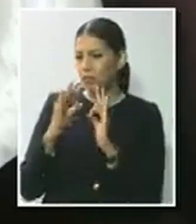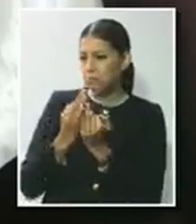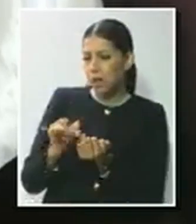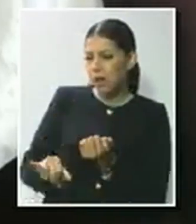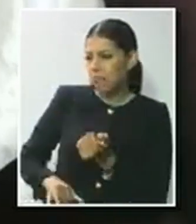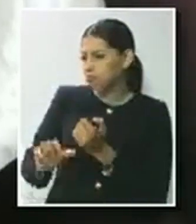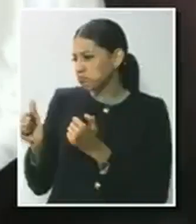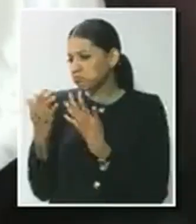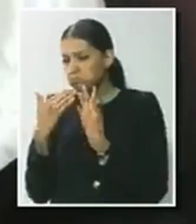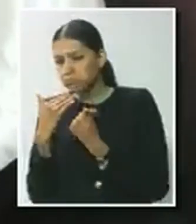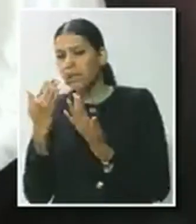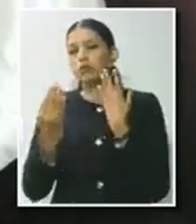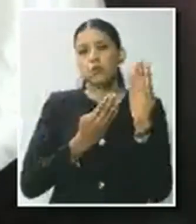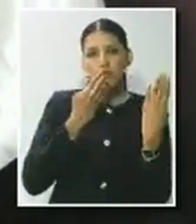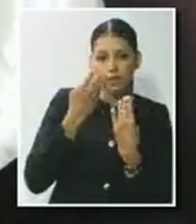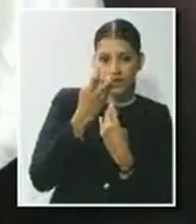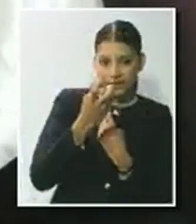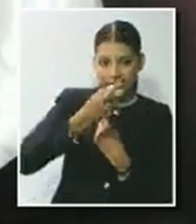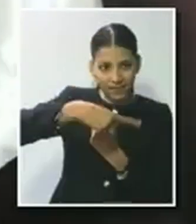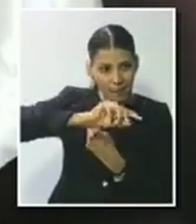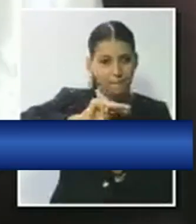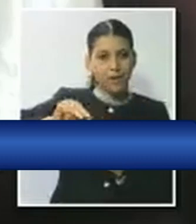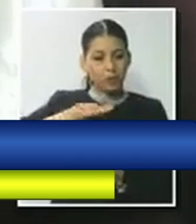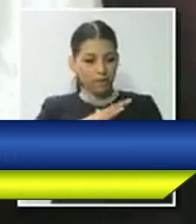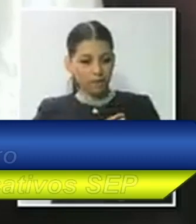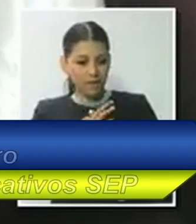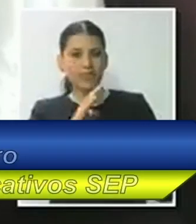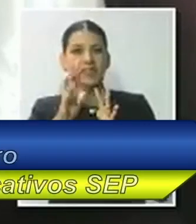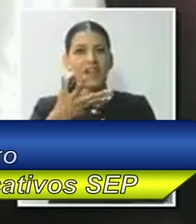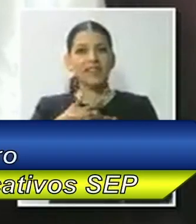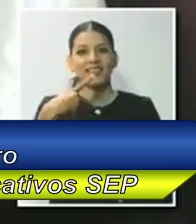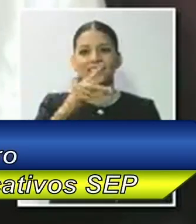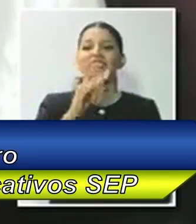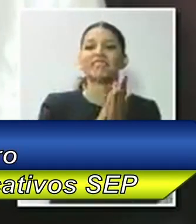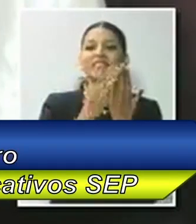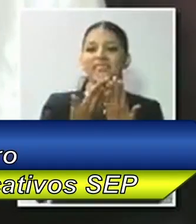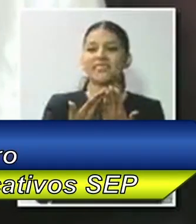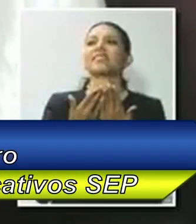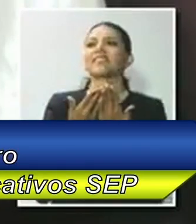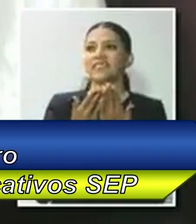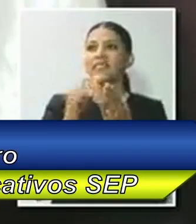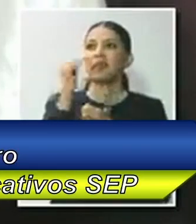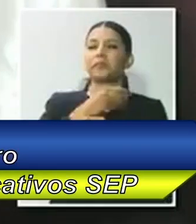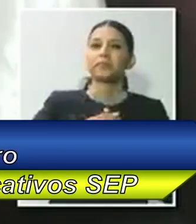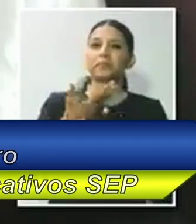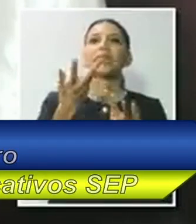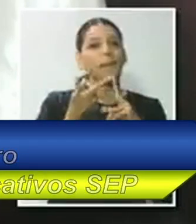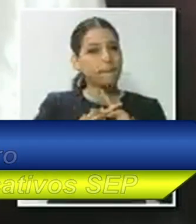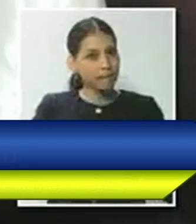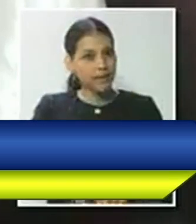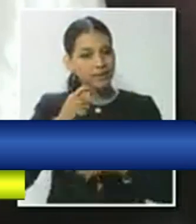que, estudiantes de Michoacán, felicidades, ya tienen sus libros de texto y tienen su banderazo de inicio de clases.